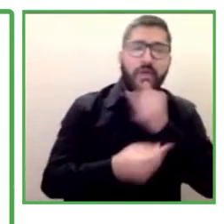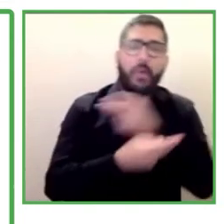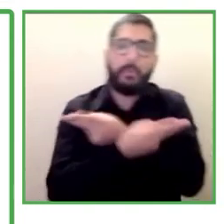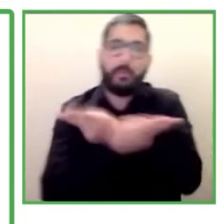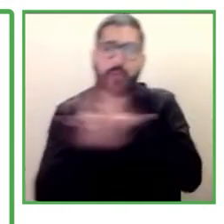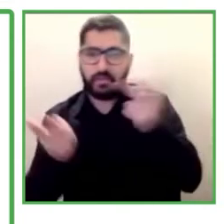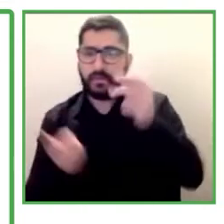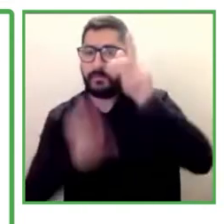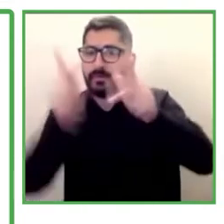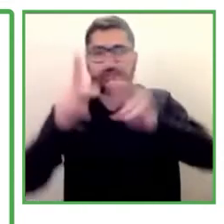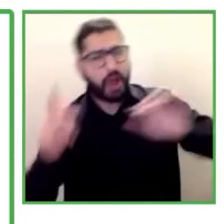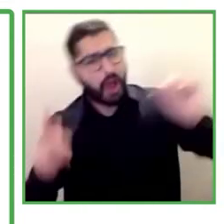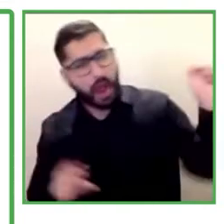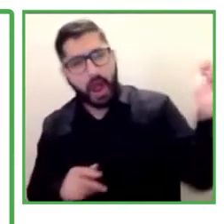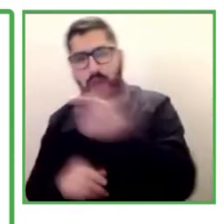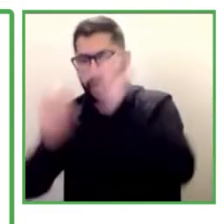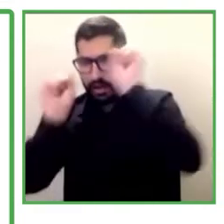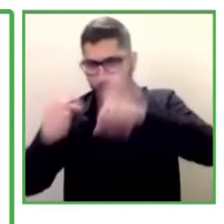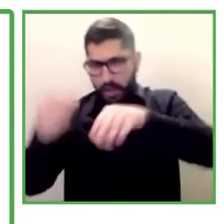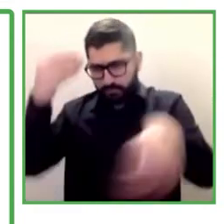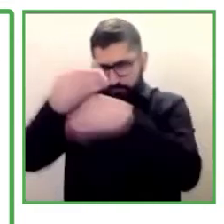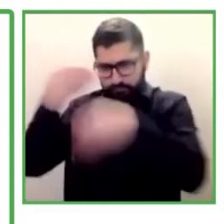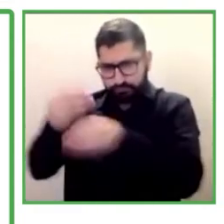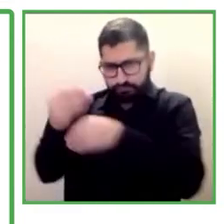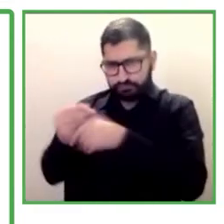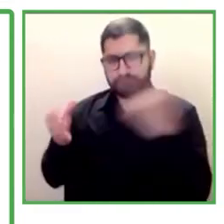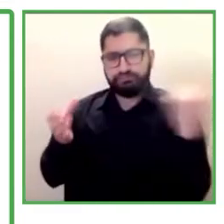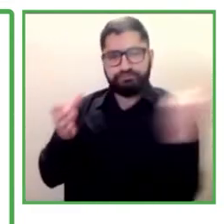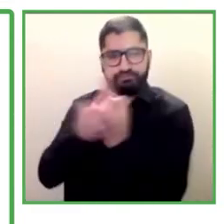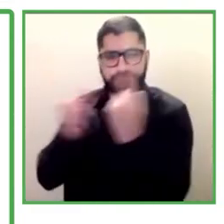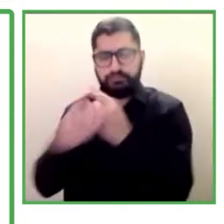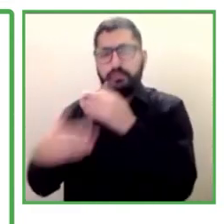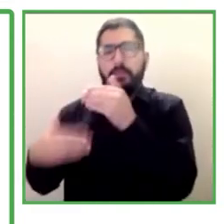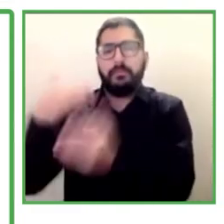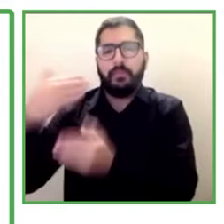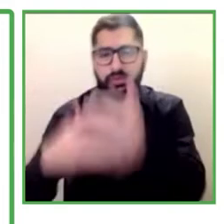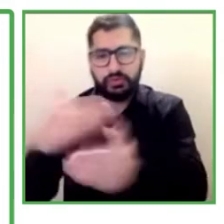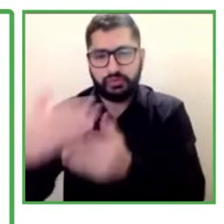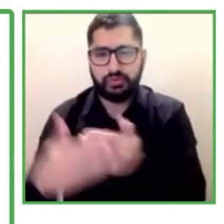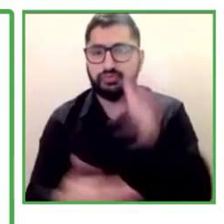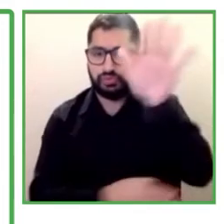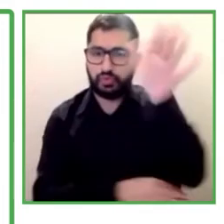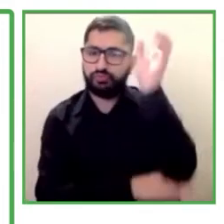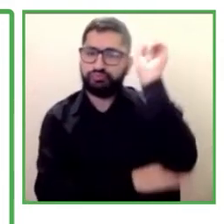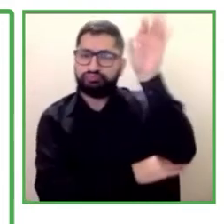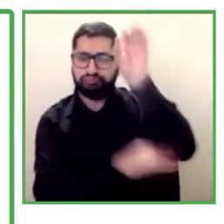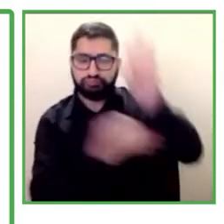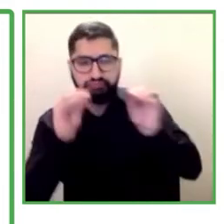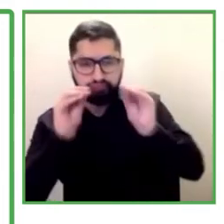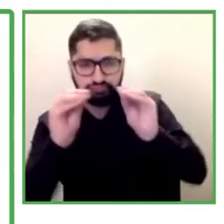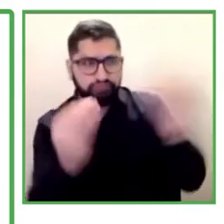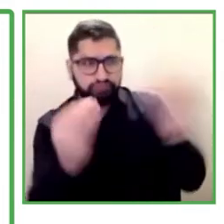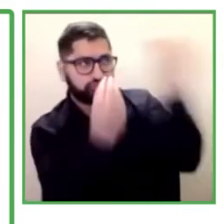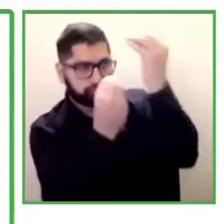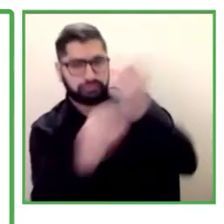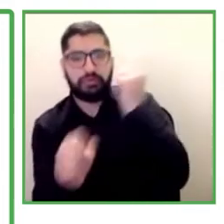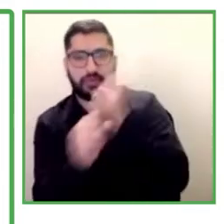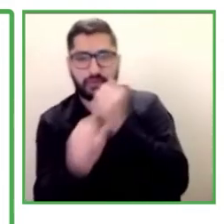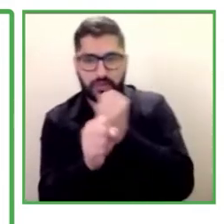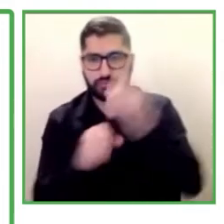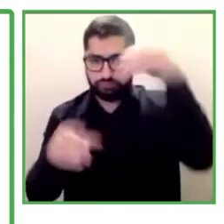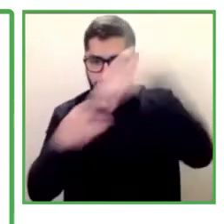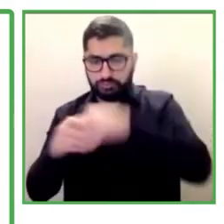de capacitación e inclusión laboral que forman parte del ecosistema de inclusión. ¿Cuándo? Bueno, este proyecto acá en